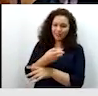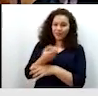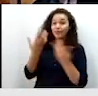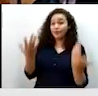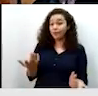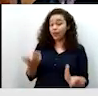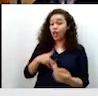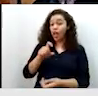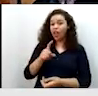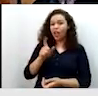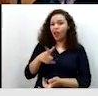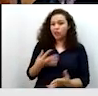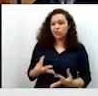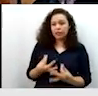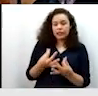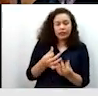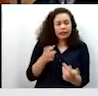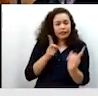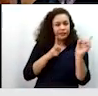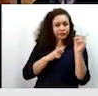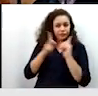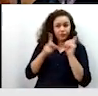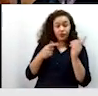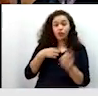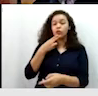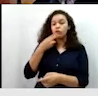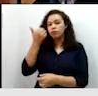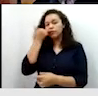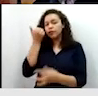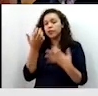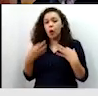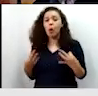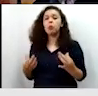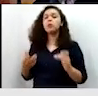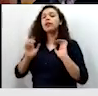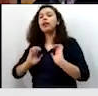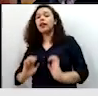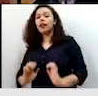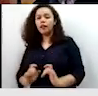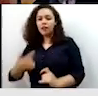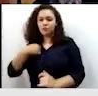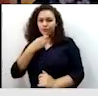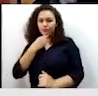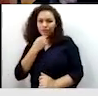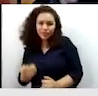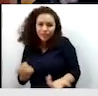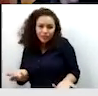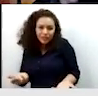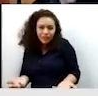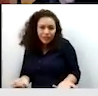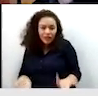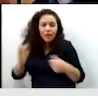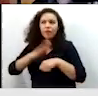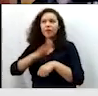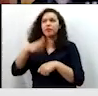un agua de dudosa calidad y aunque yo esté utilizando el jabón más fino, pues de nada me va a servir. Sobre todo, ¿por qué? Porque aquí